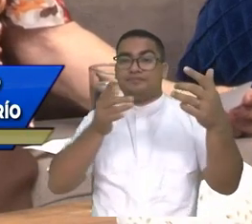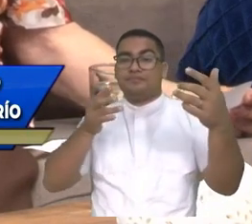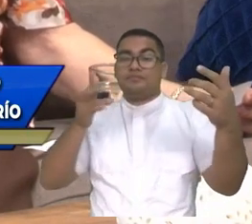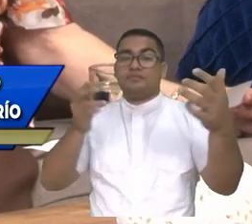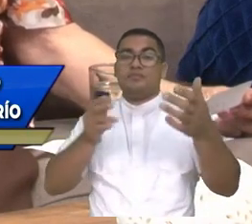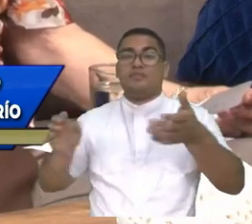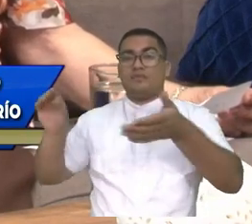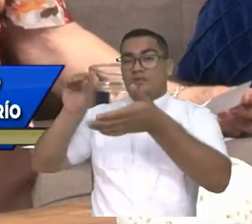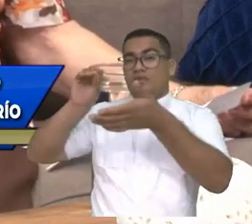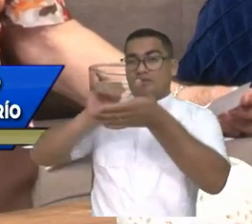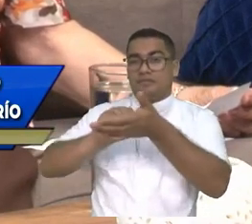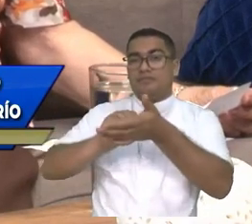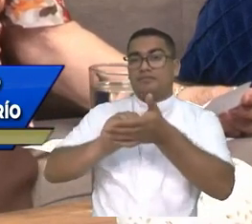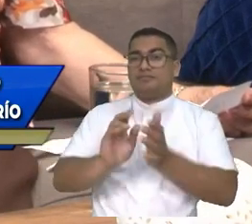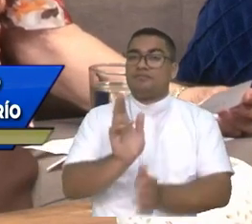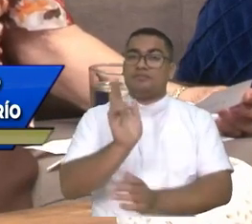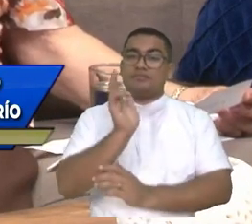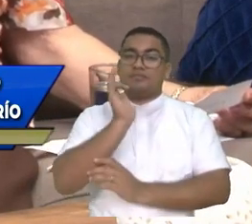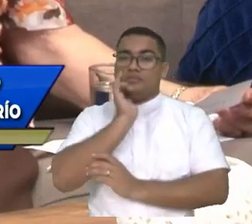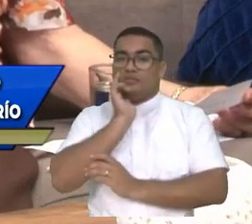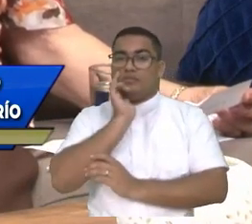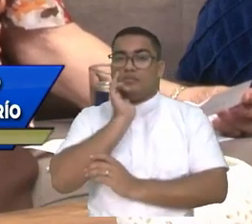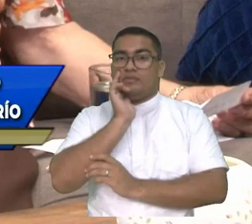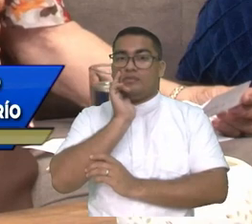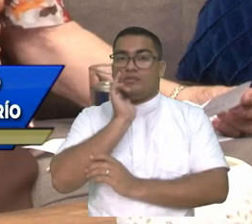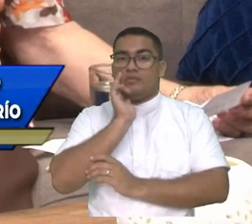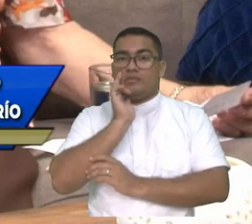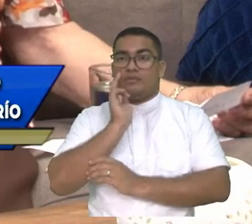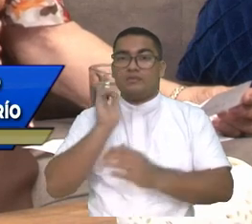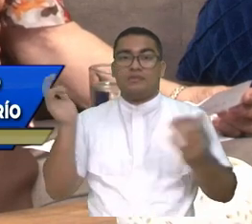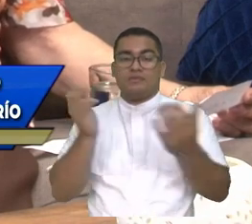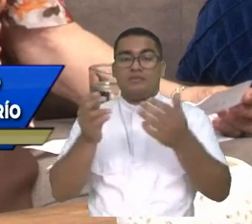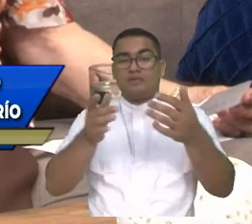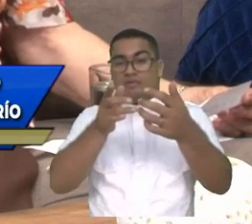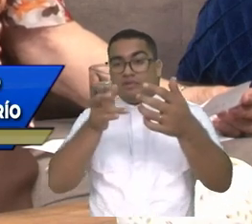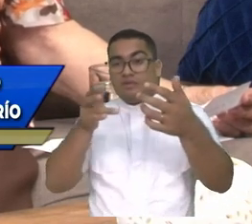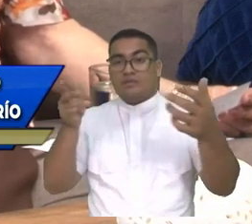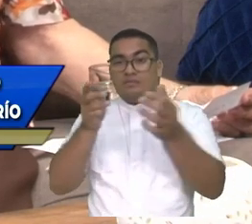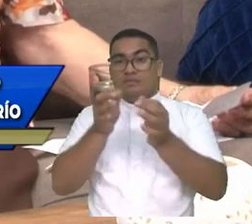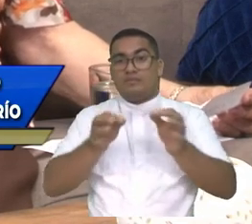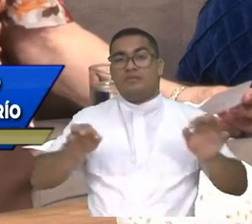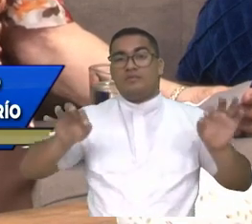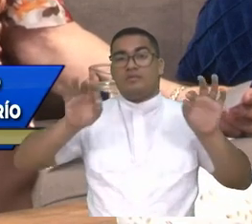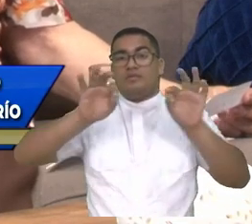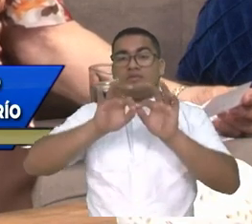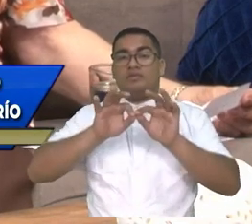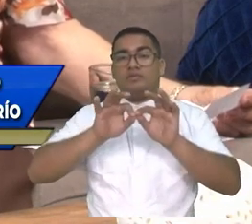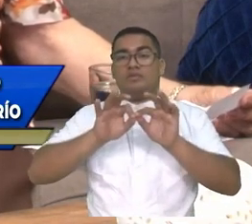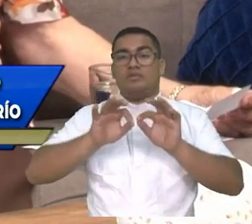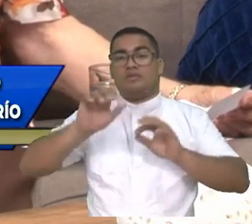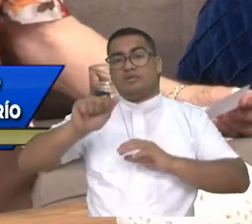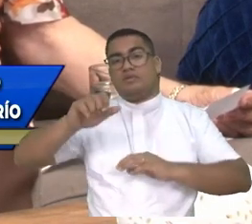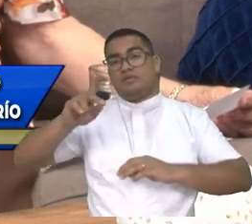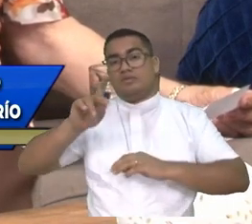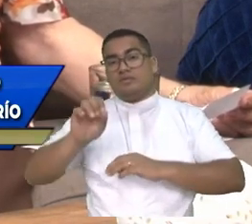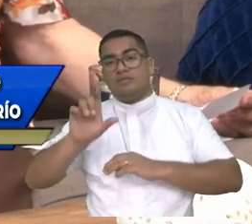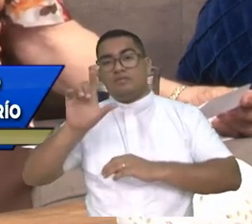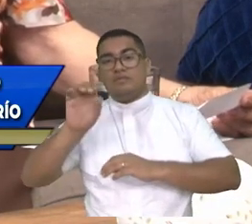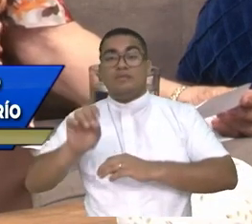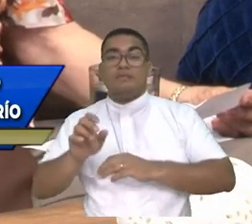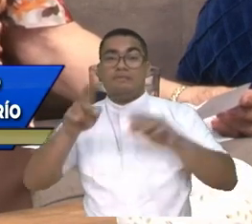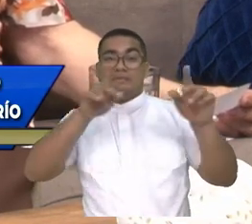no más. Nadie esta lira pulse si no es el mismo Apolo.